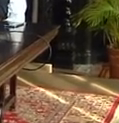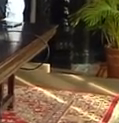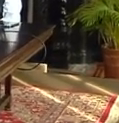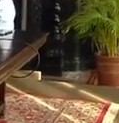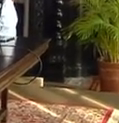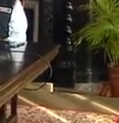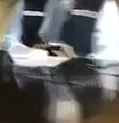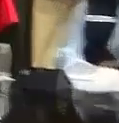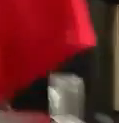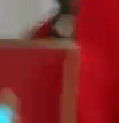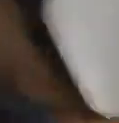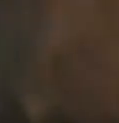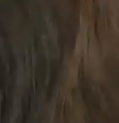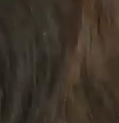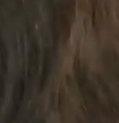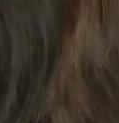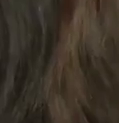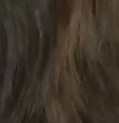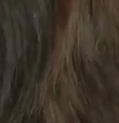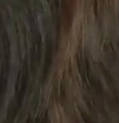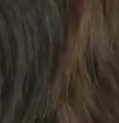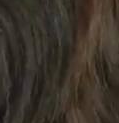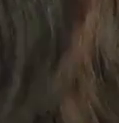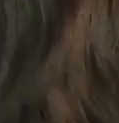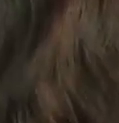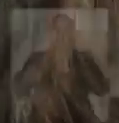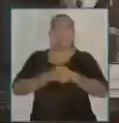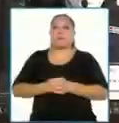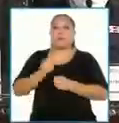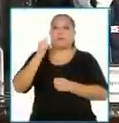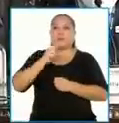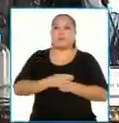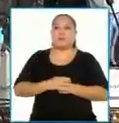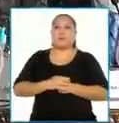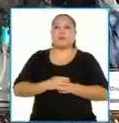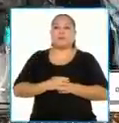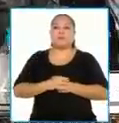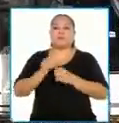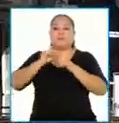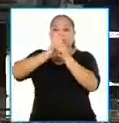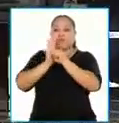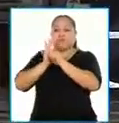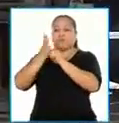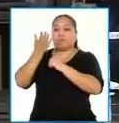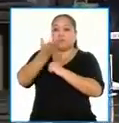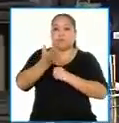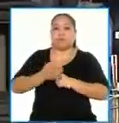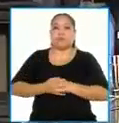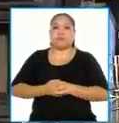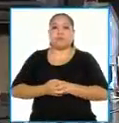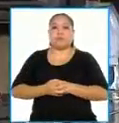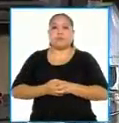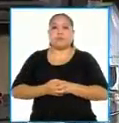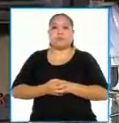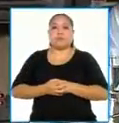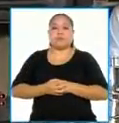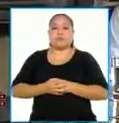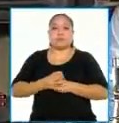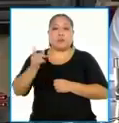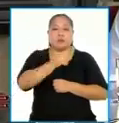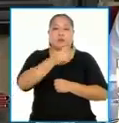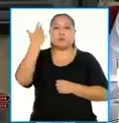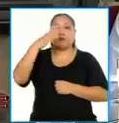las medidas restrictivas que hemos adoptado frente a la pandemia ocasionada por la COVID-19. Y como